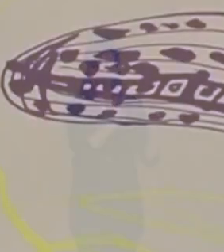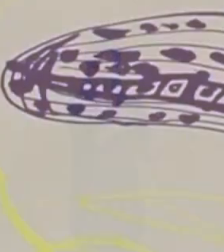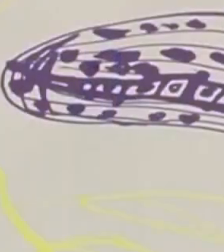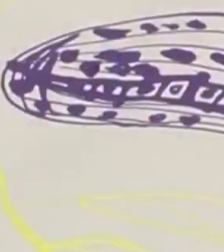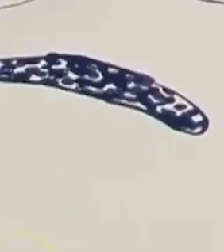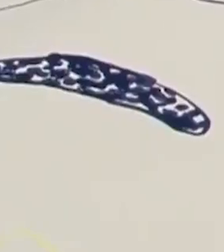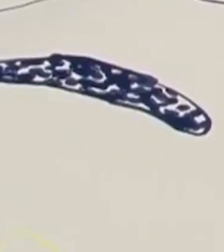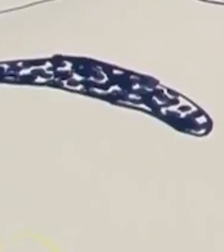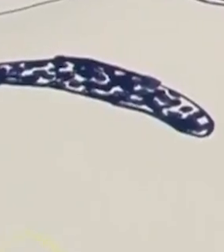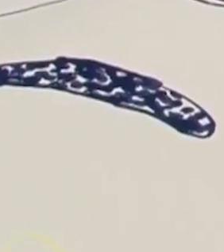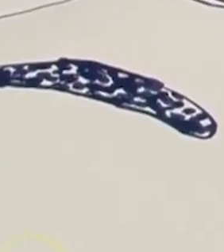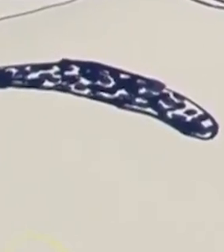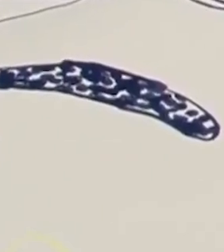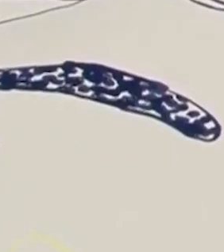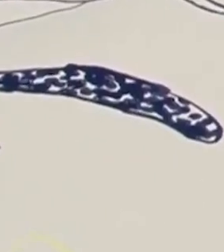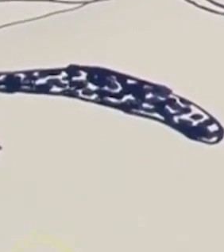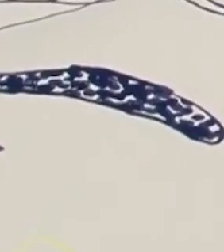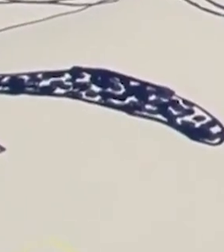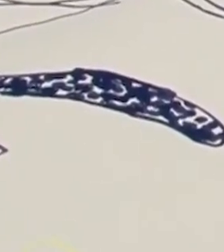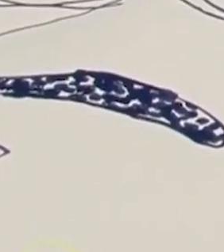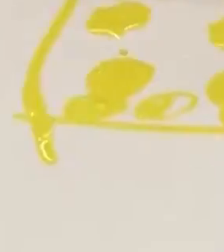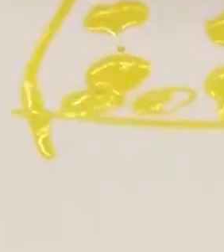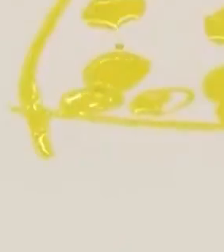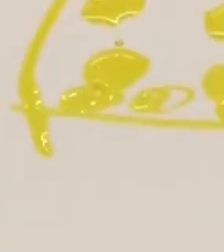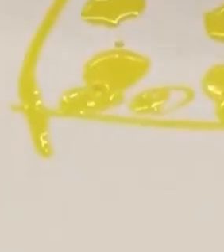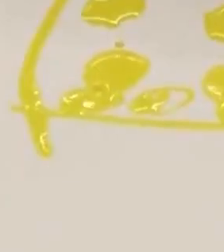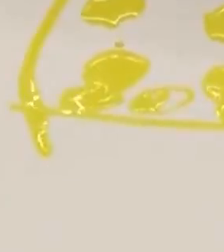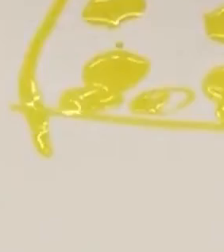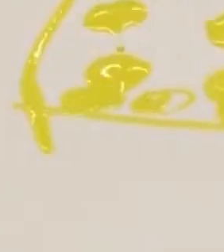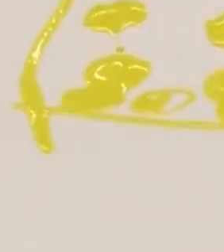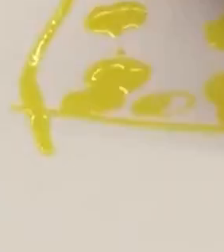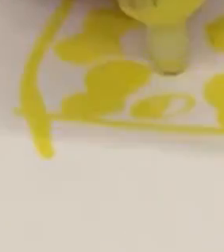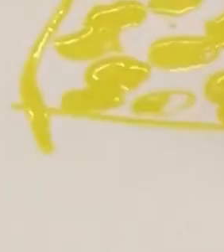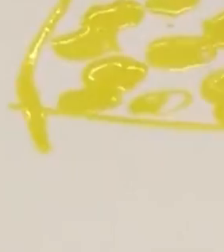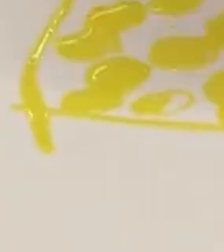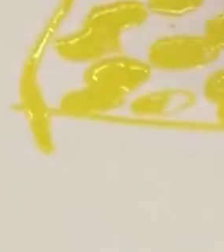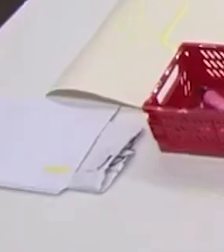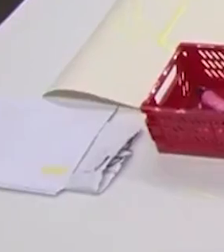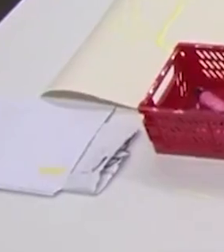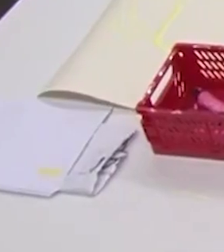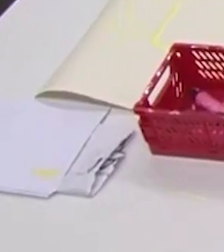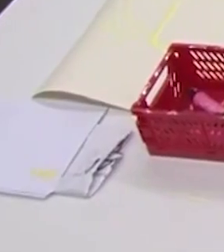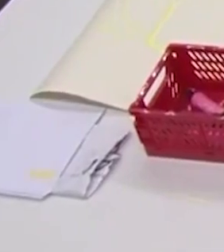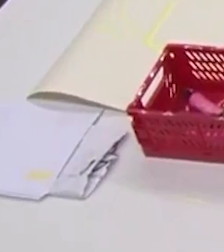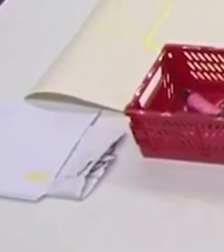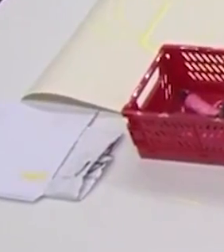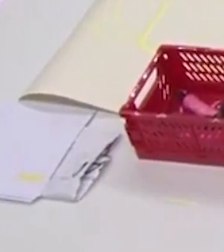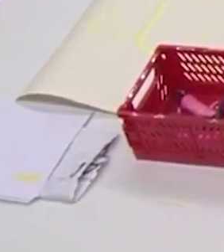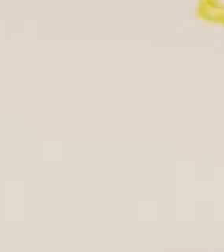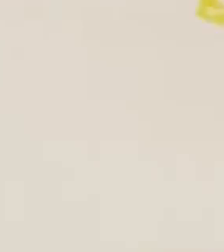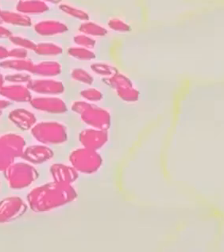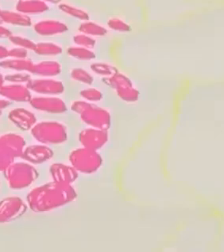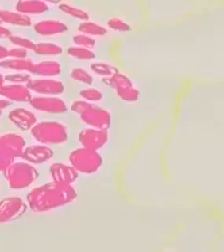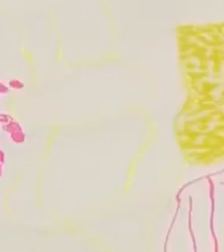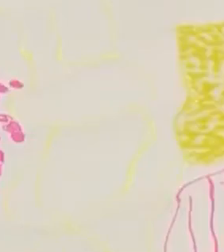para que puedan expresarse de forma autónoma a nivel artístico. Podemos hacer pintura, escultura, fotografía,